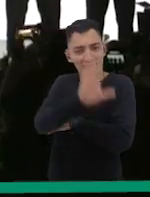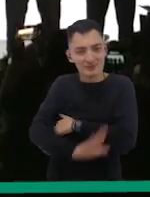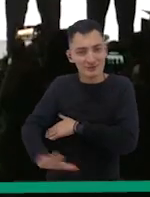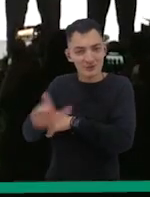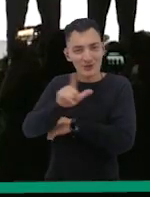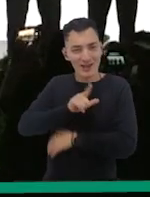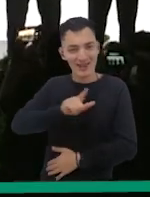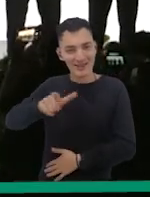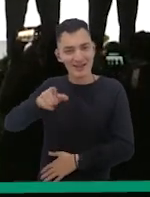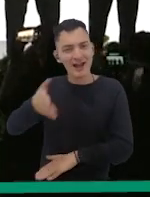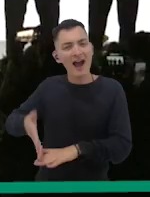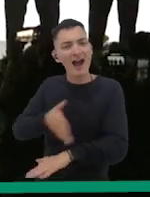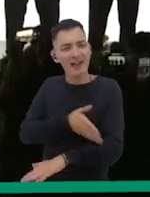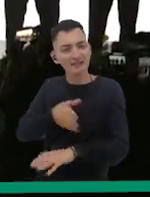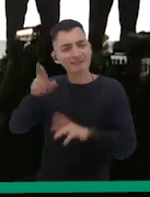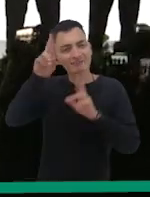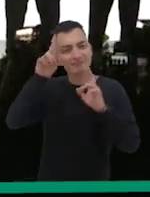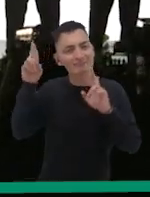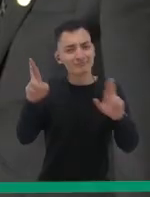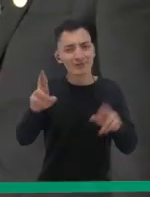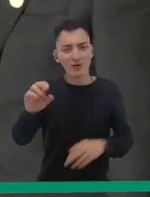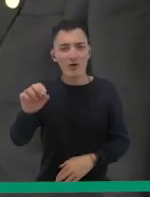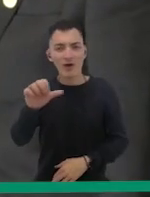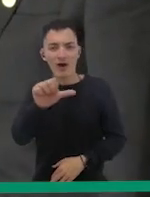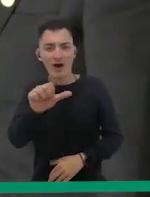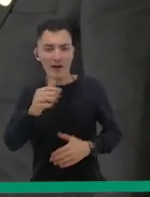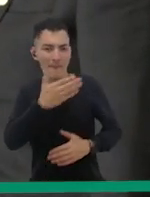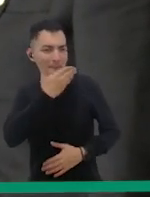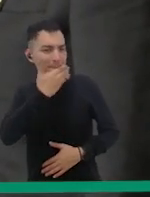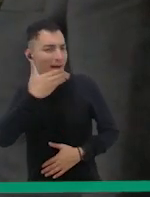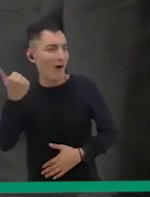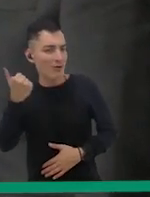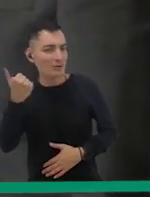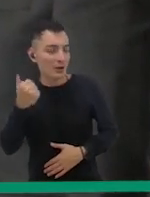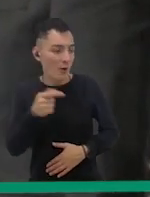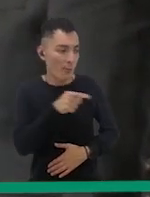agradecimiento a Colombia Líder, esa entidad que ha hecho el reconocimiento durante muchos años ya.